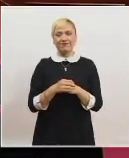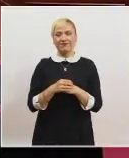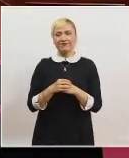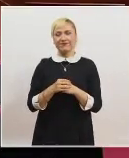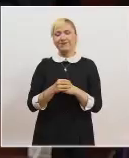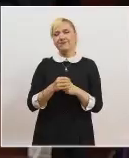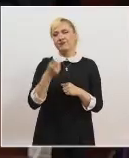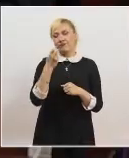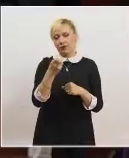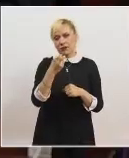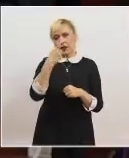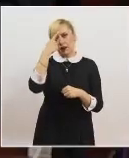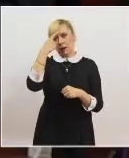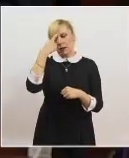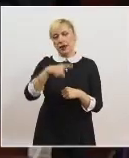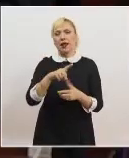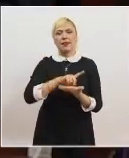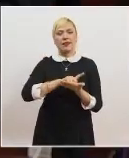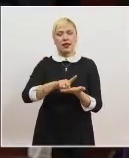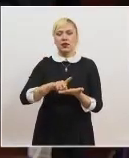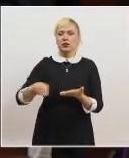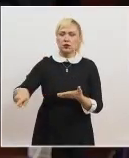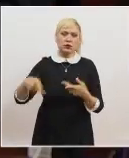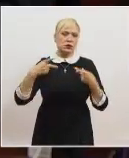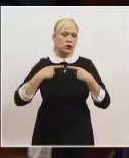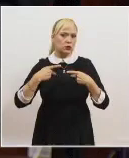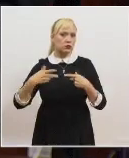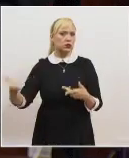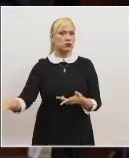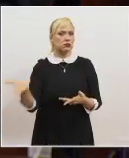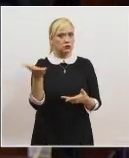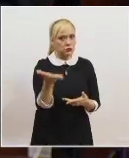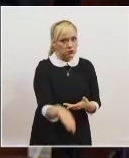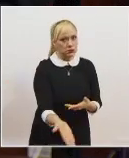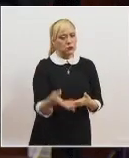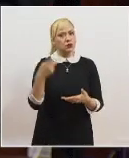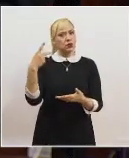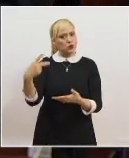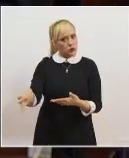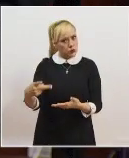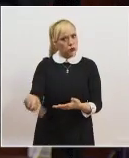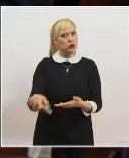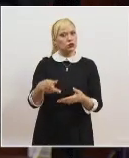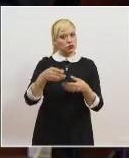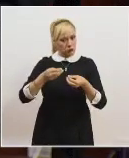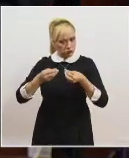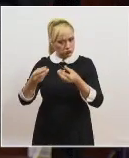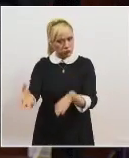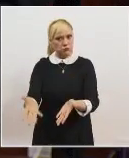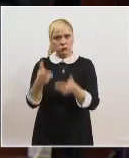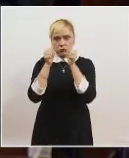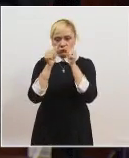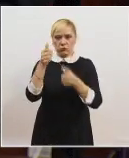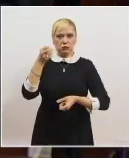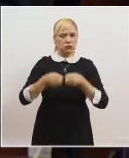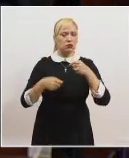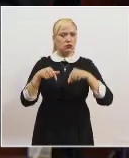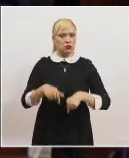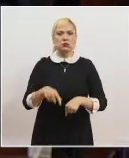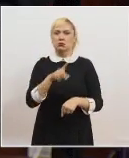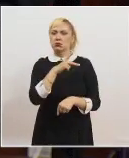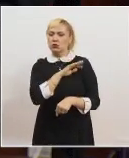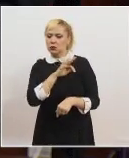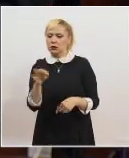En aras de asegurar los derechos de audiencia, recurso efectivo y acceso a la justicia, las partes quejosas pueden, en el desahogo